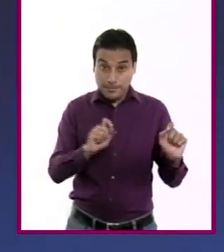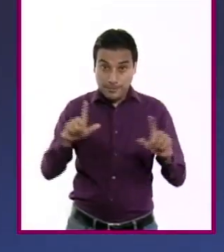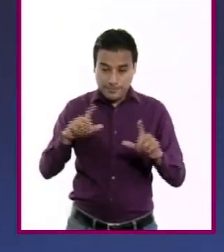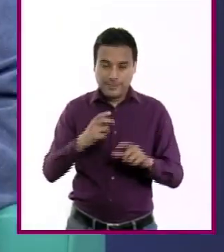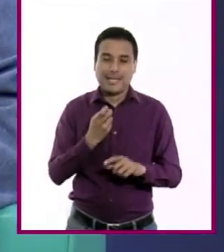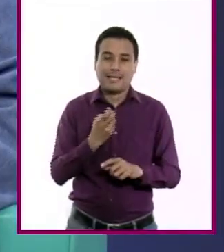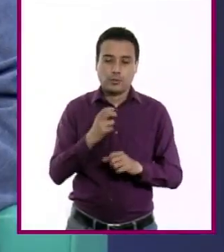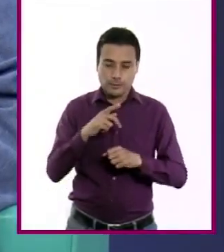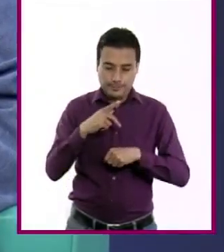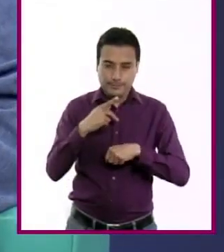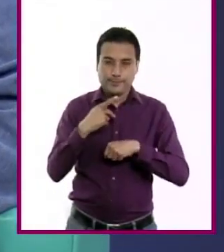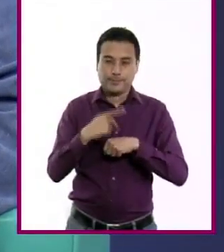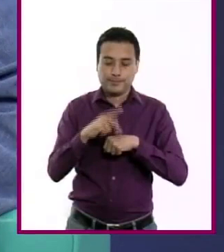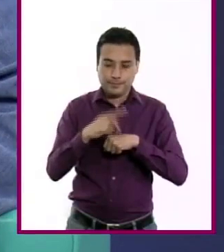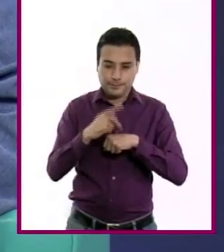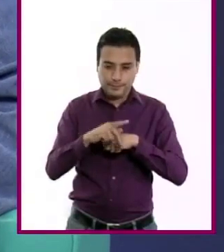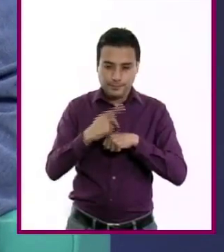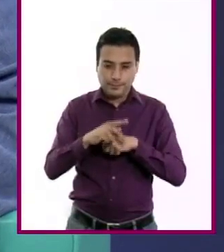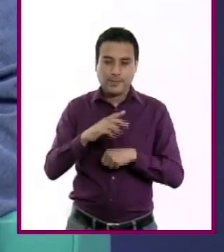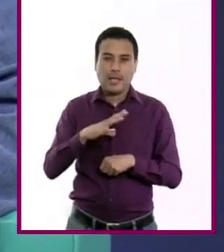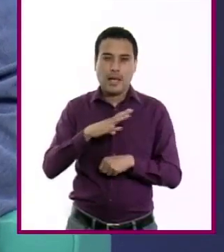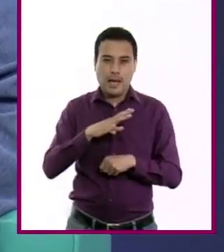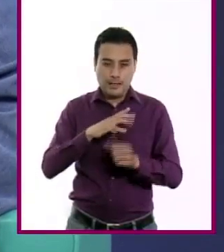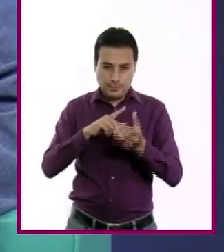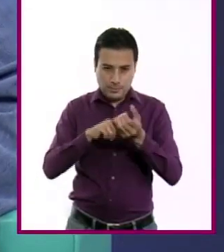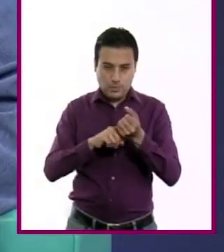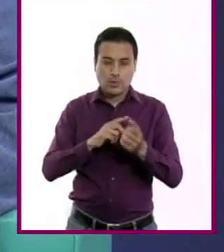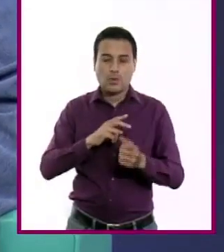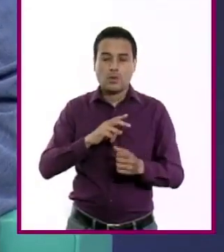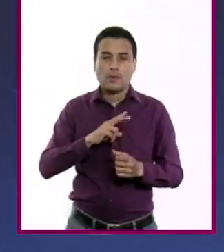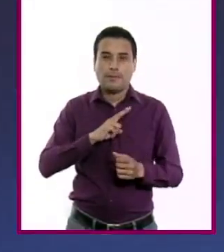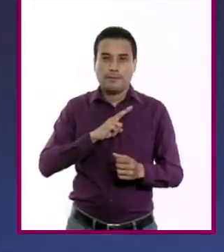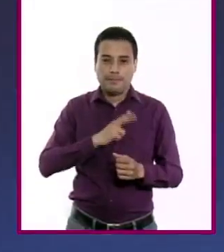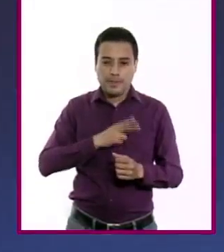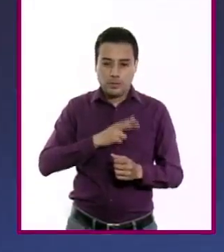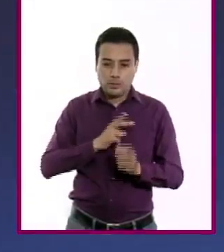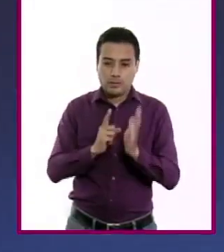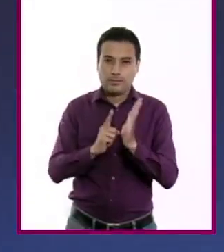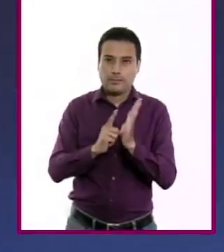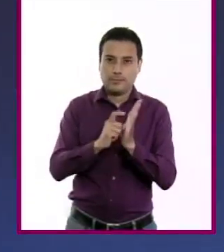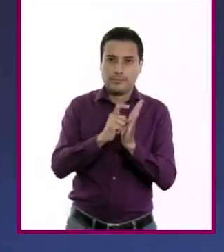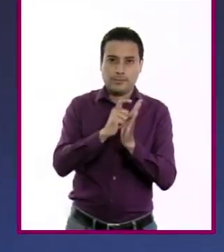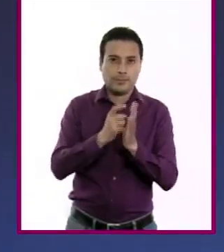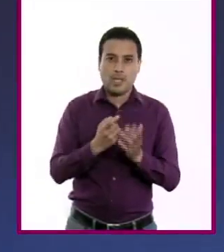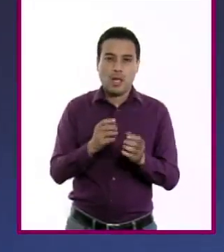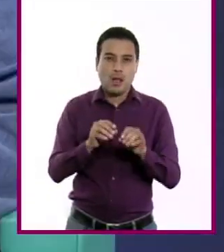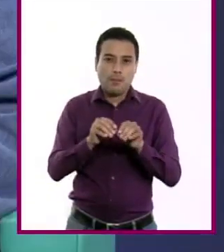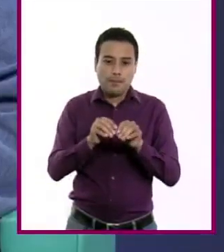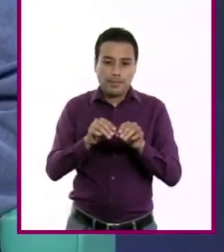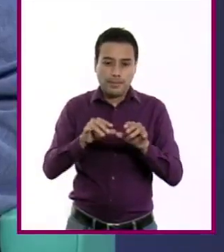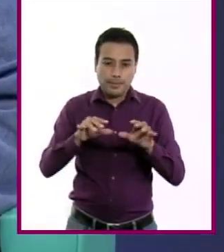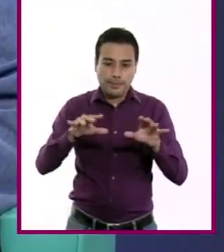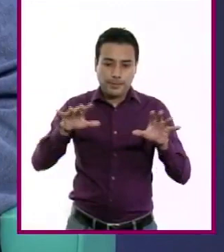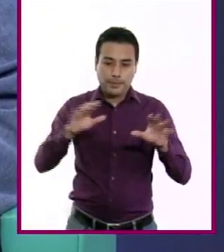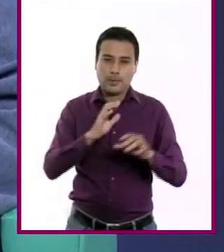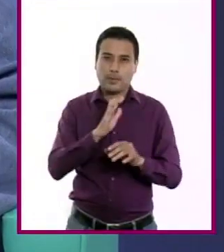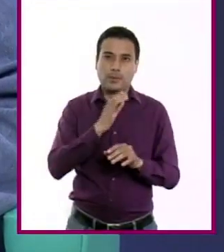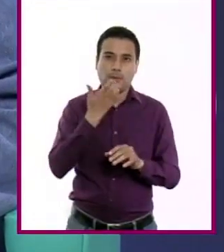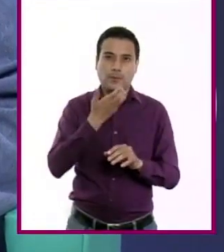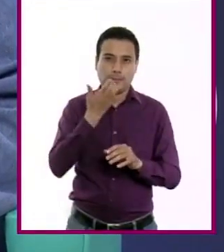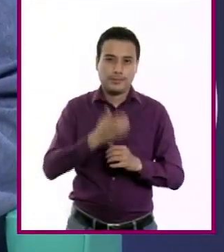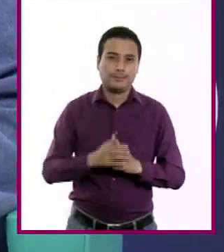veces ya traen igual el virus, el gusano y se mete sin que llenes nada. Generalmente te piden los datos, entonces ya cuando metes